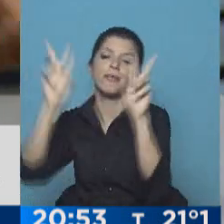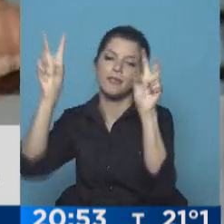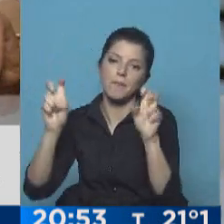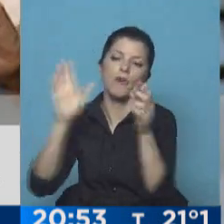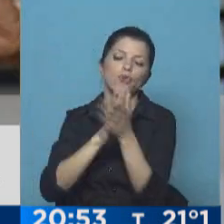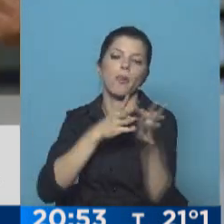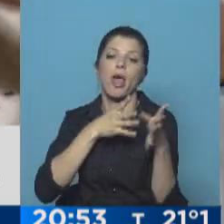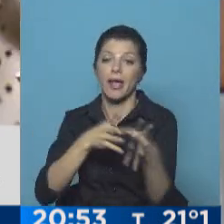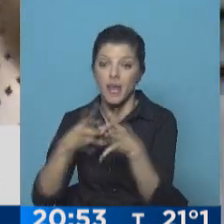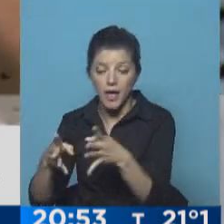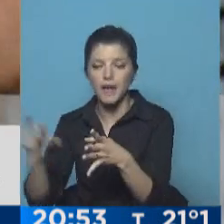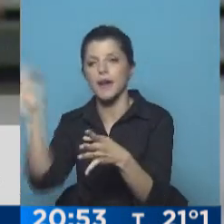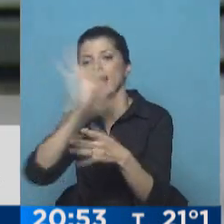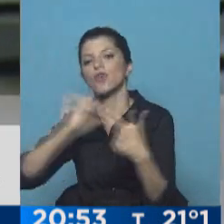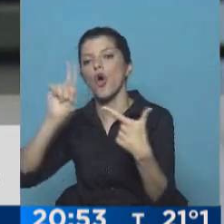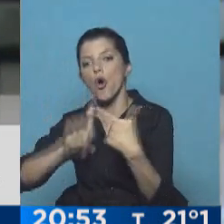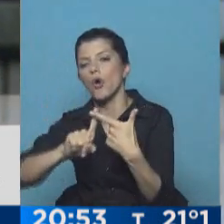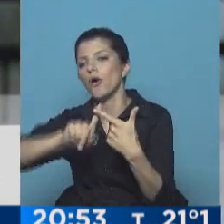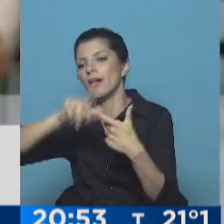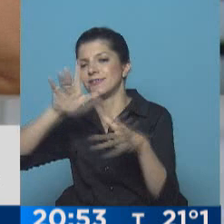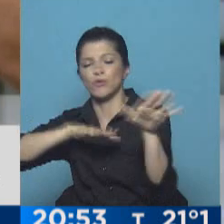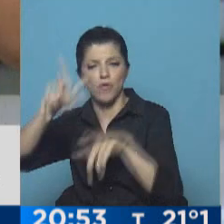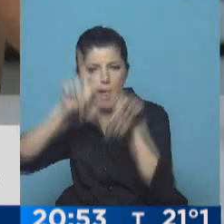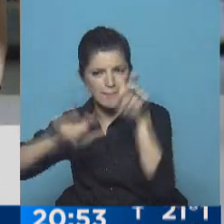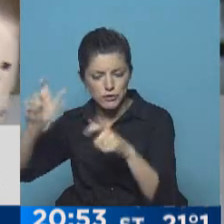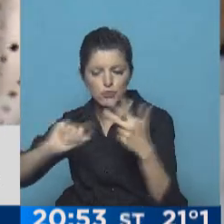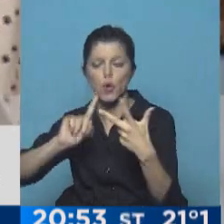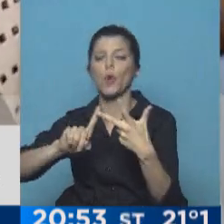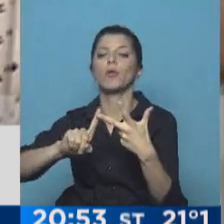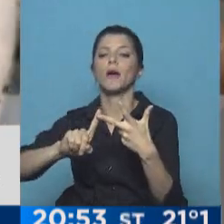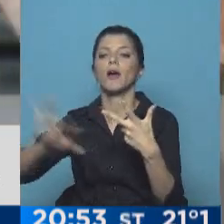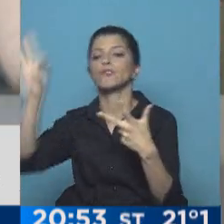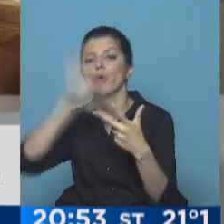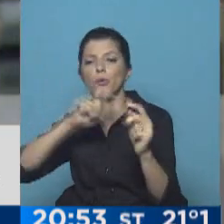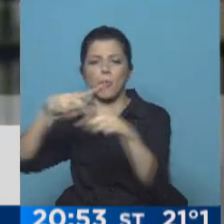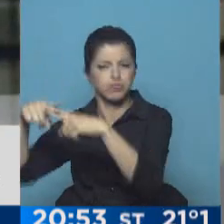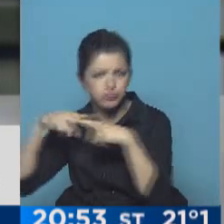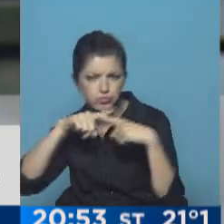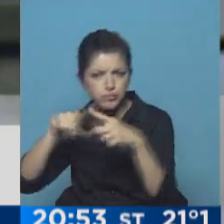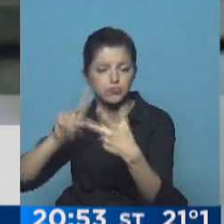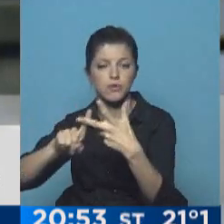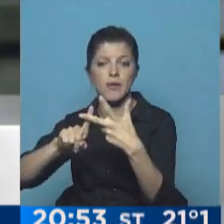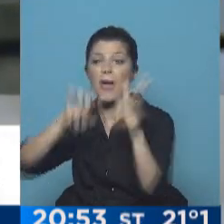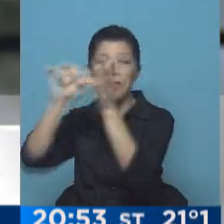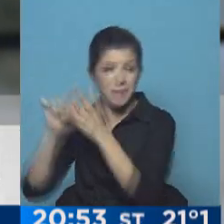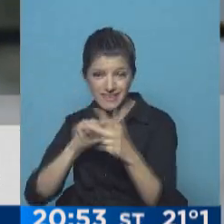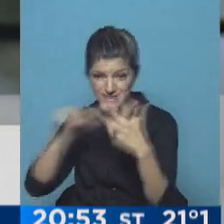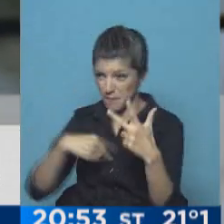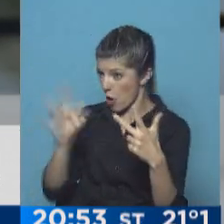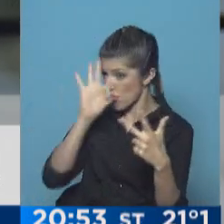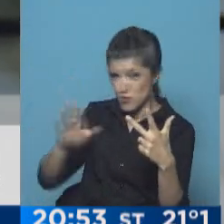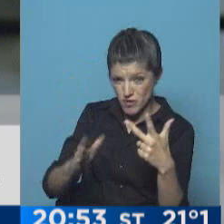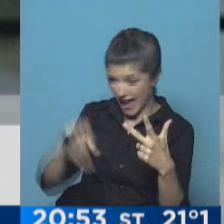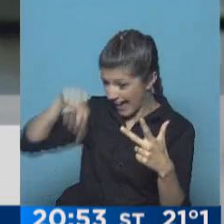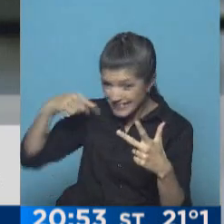bélicas o con cuestiones humanitarias o con cuestiones de conflictos entre países pero nunca es la primera